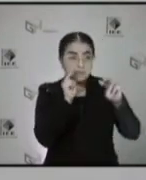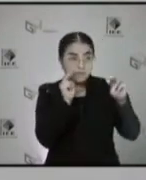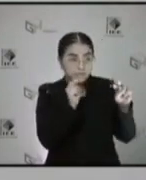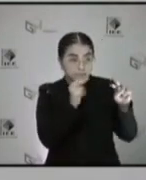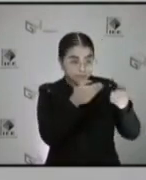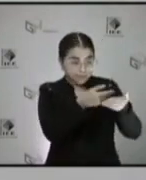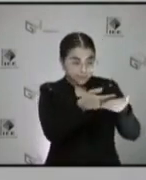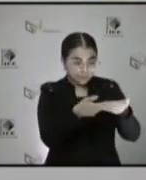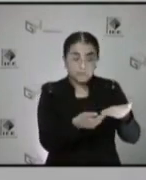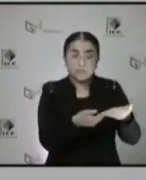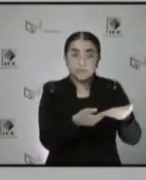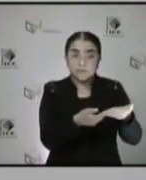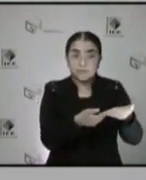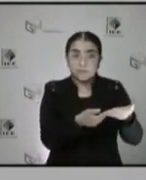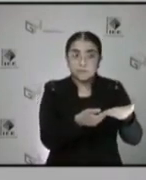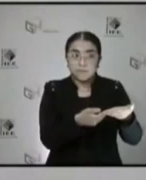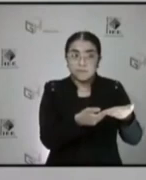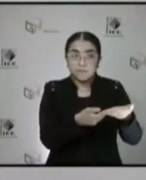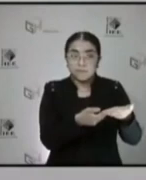ciudadanía.